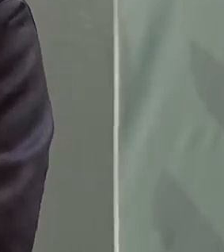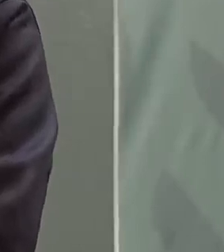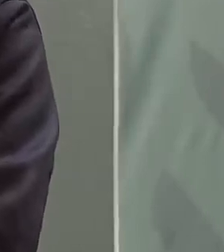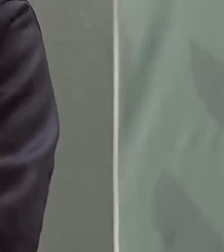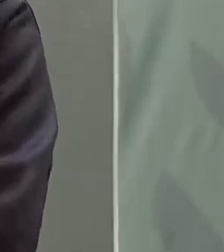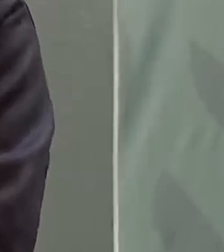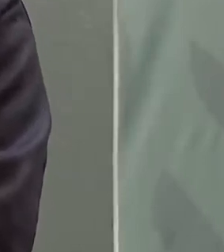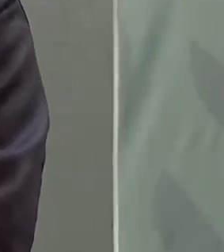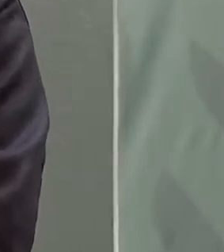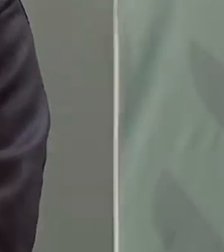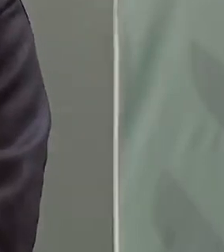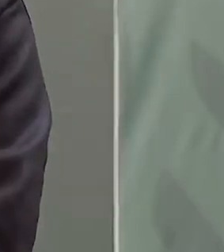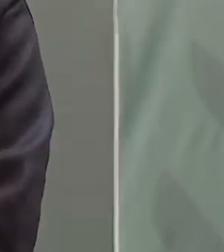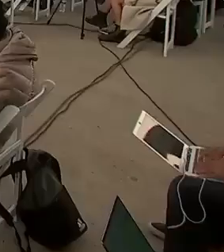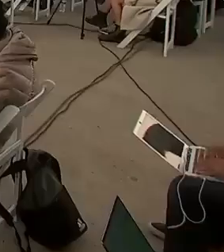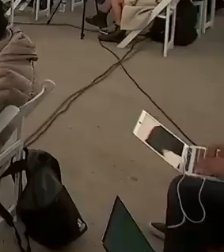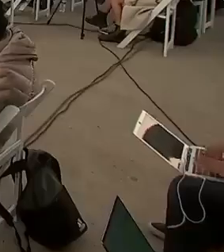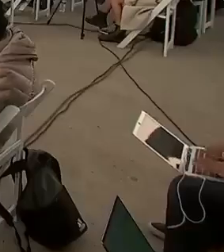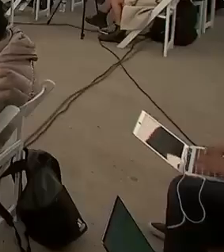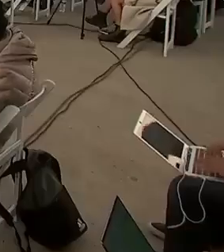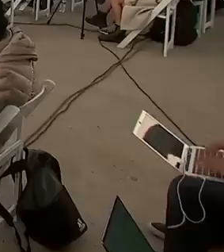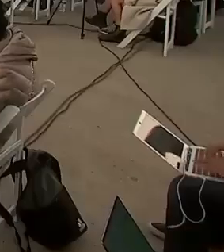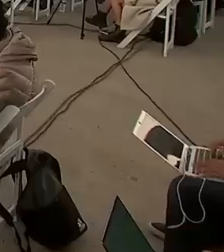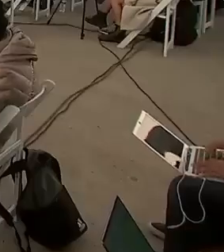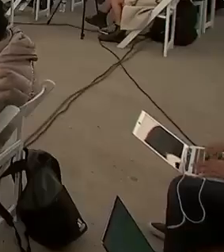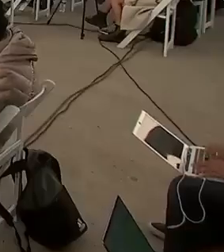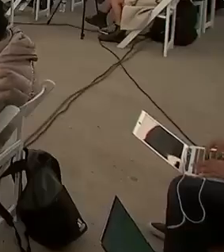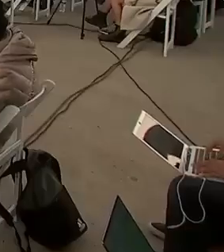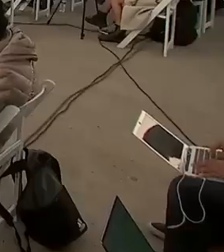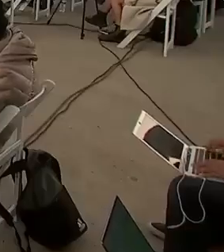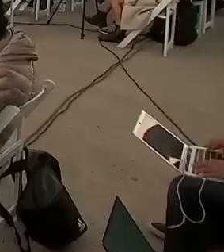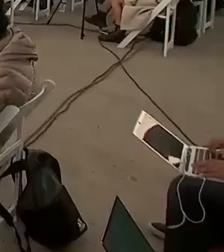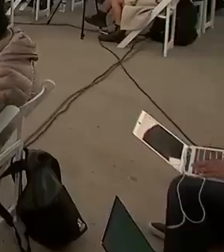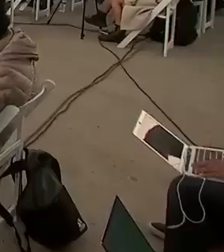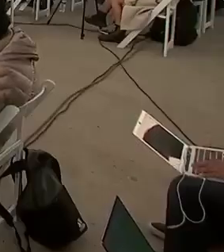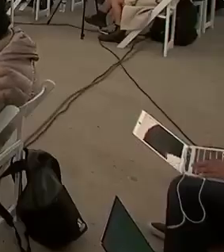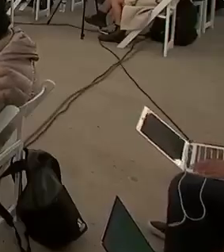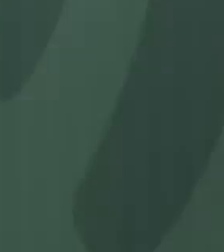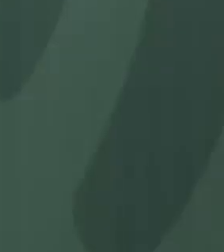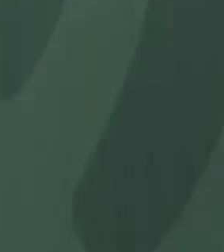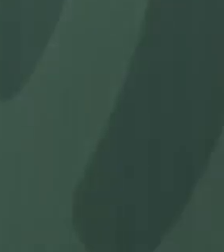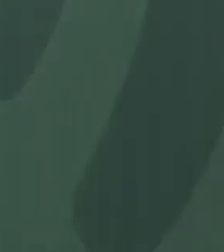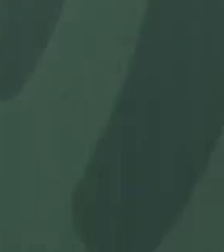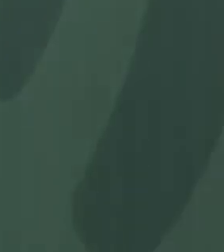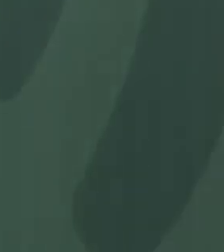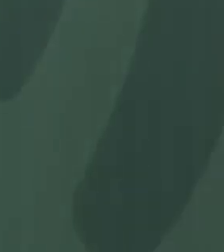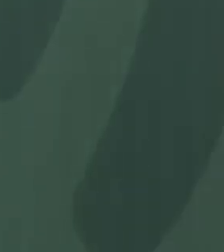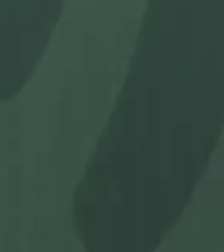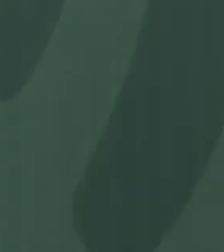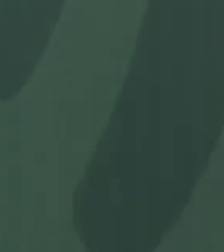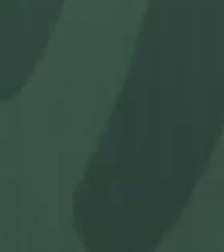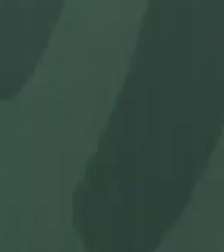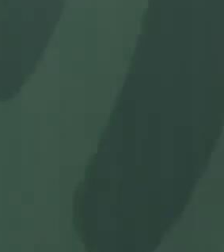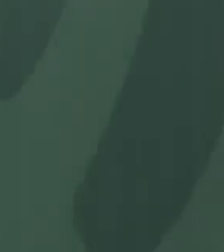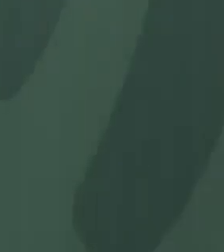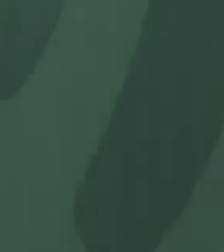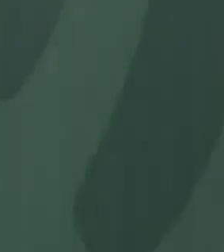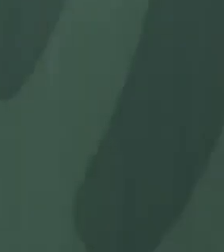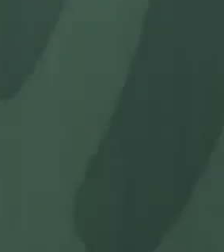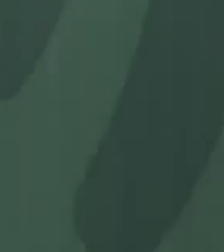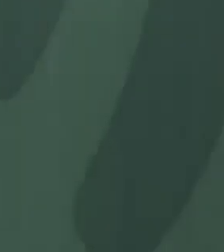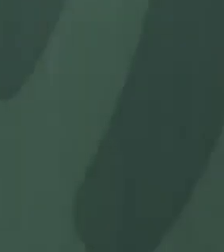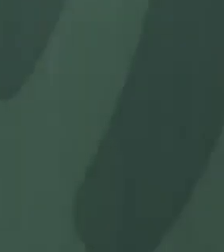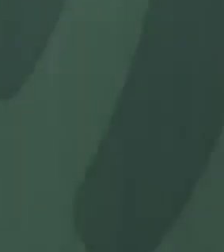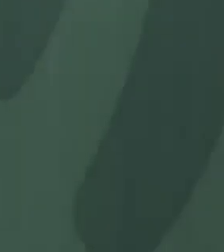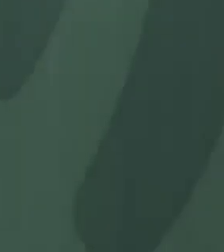posible que tengan tantos privilegios los ministros, que